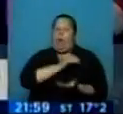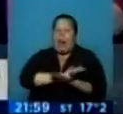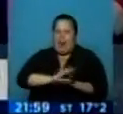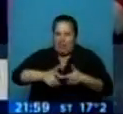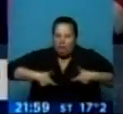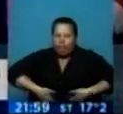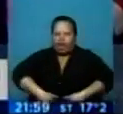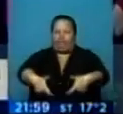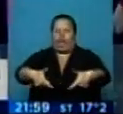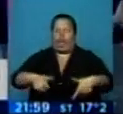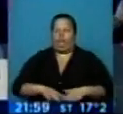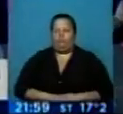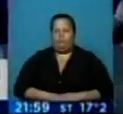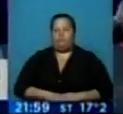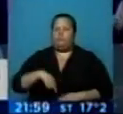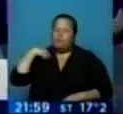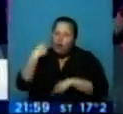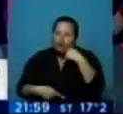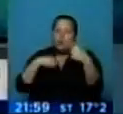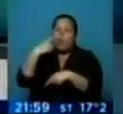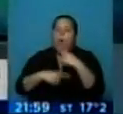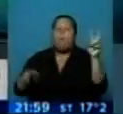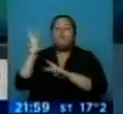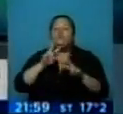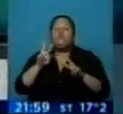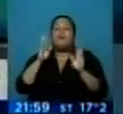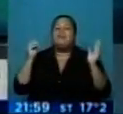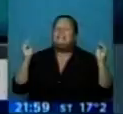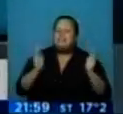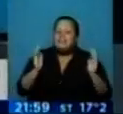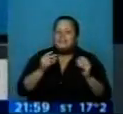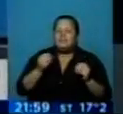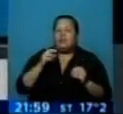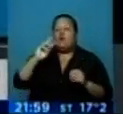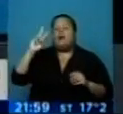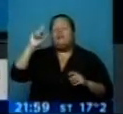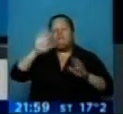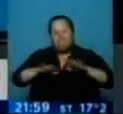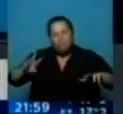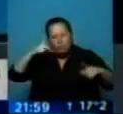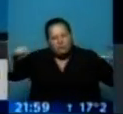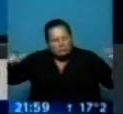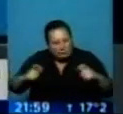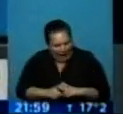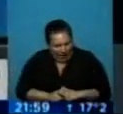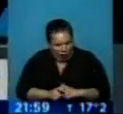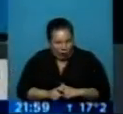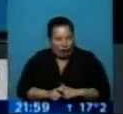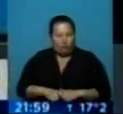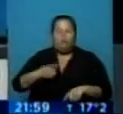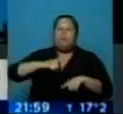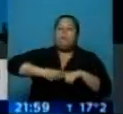potable y las cloacas, seguir reduciendo la mortalidad infantil con